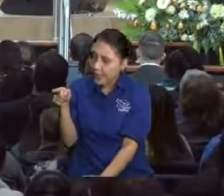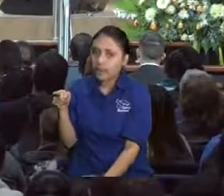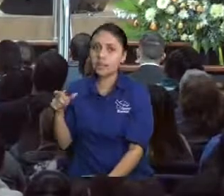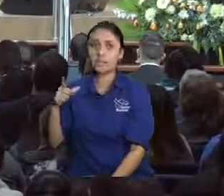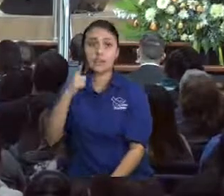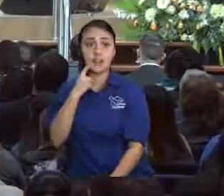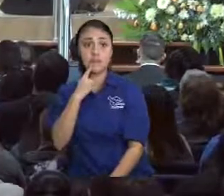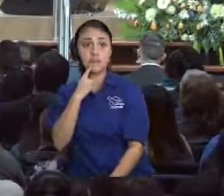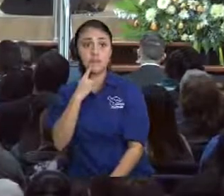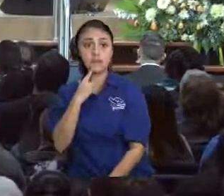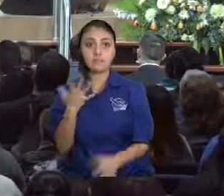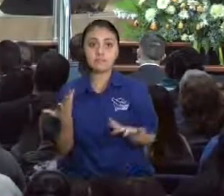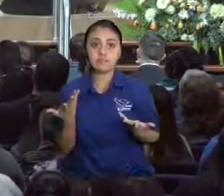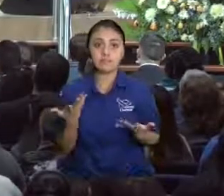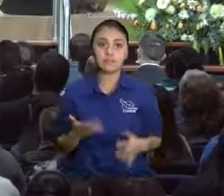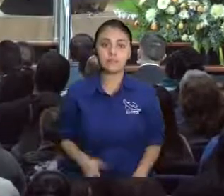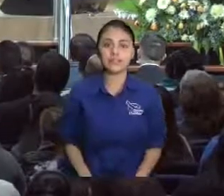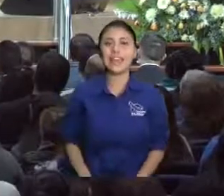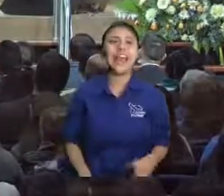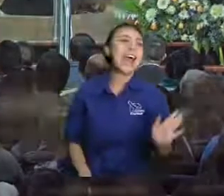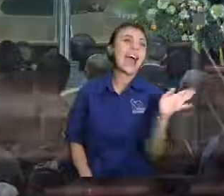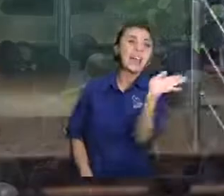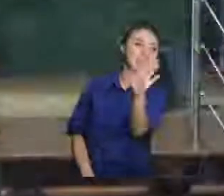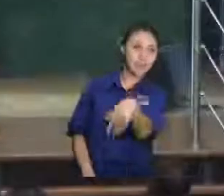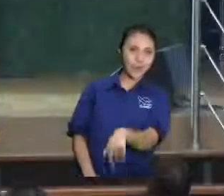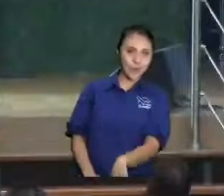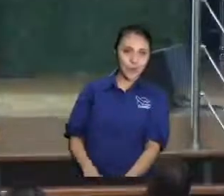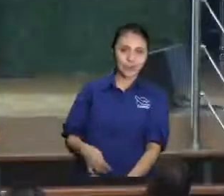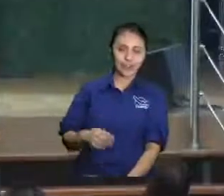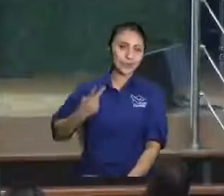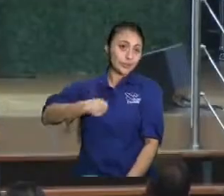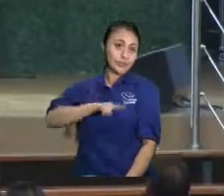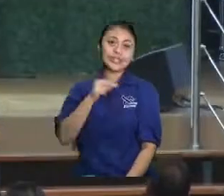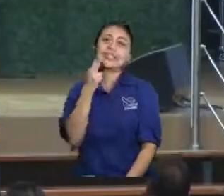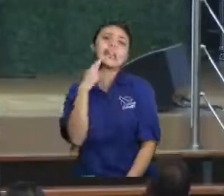No, porque como somos hermanos.